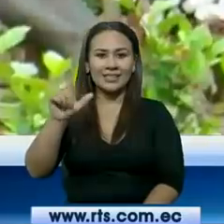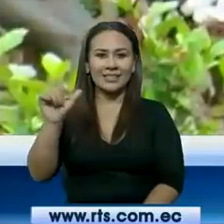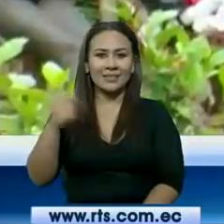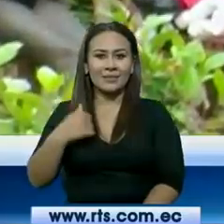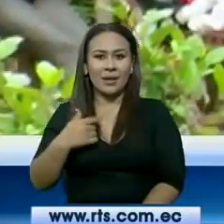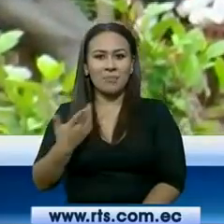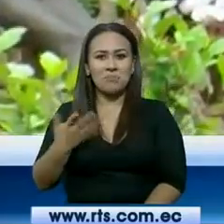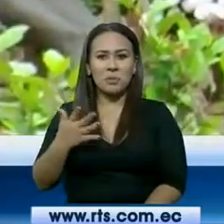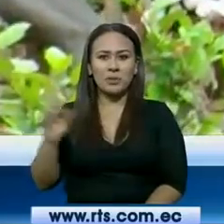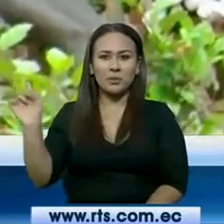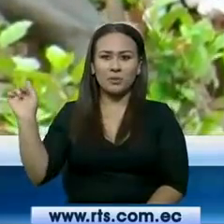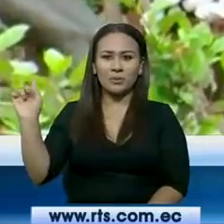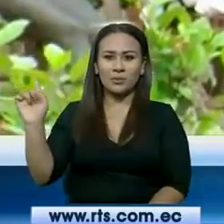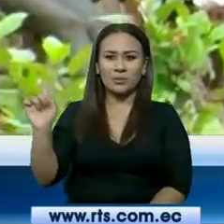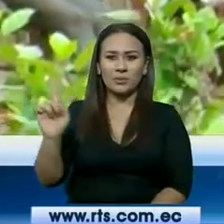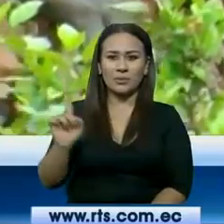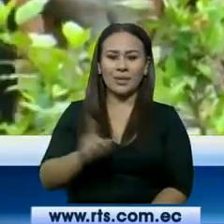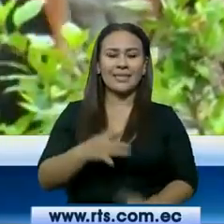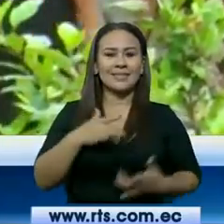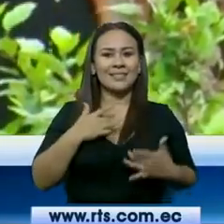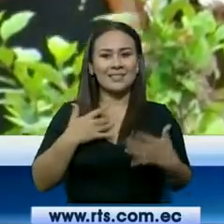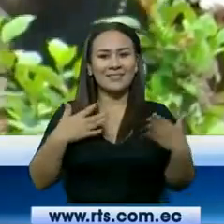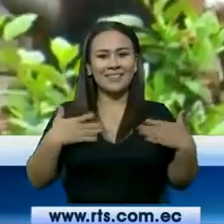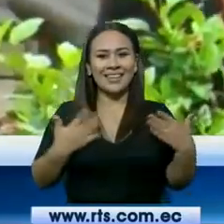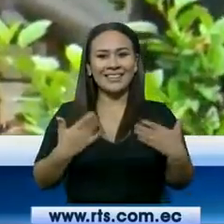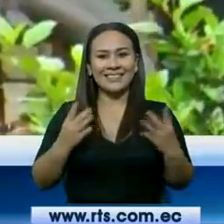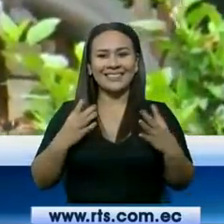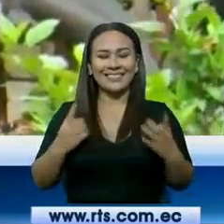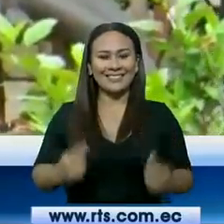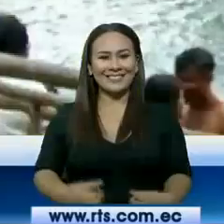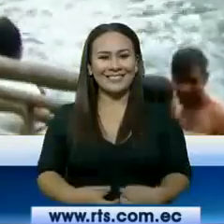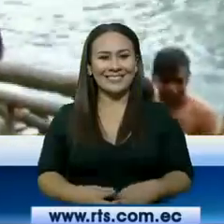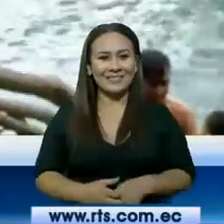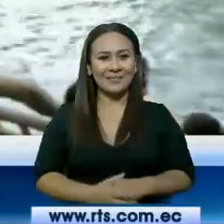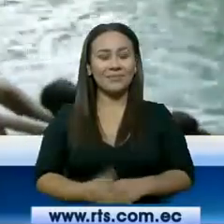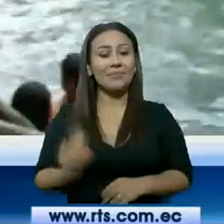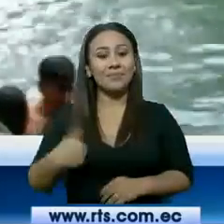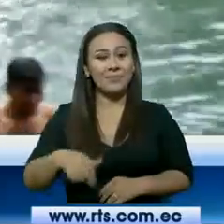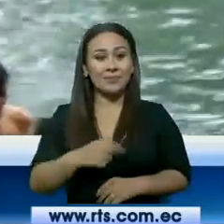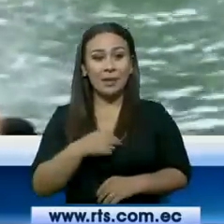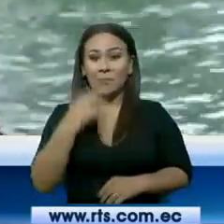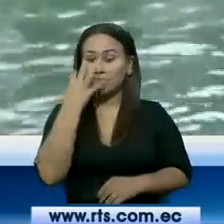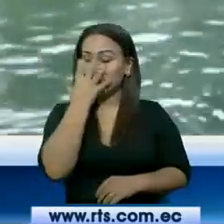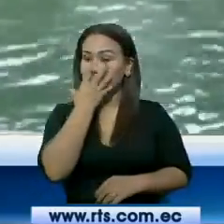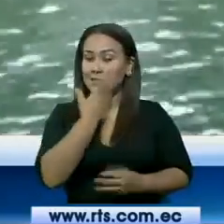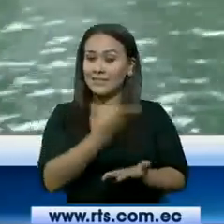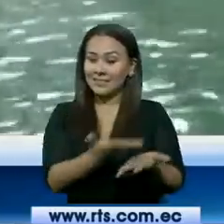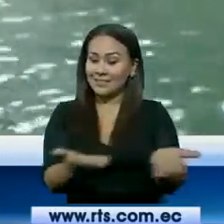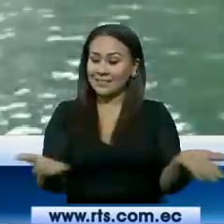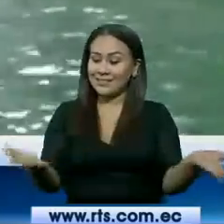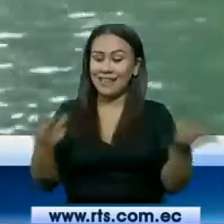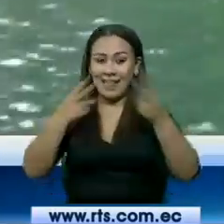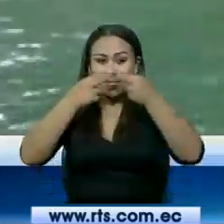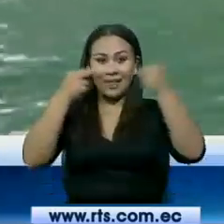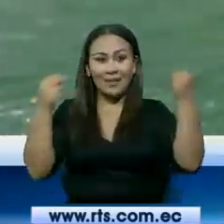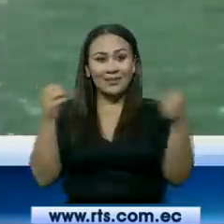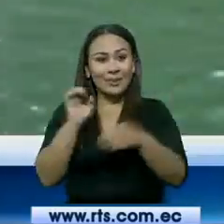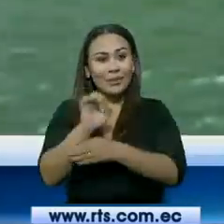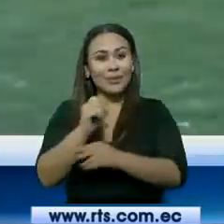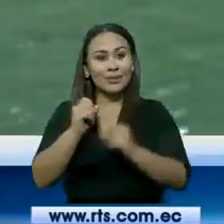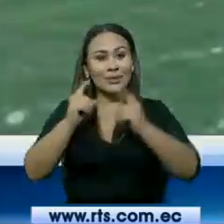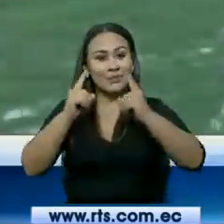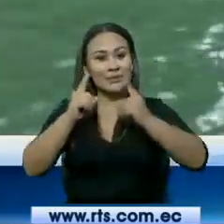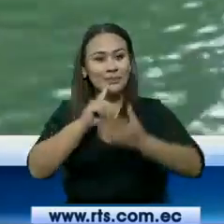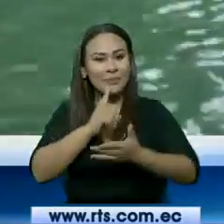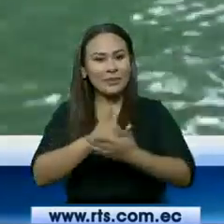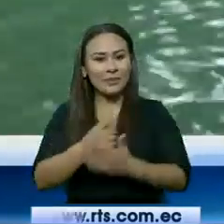vale la pena venir, justificado al 100%. Nosotros tenemos unas bellezas naturales, pero impresionantes, señor. Sabe